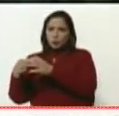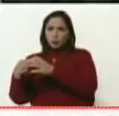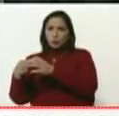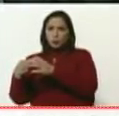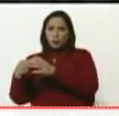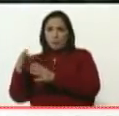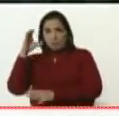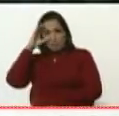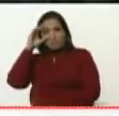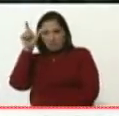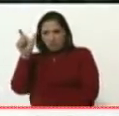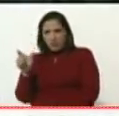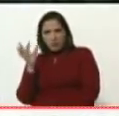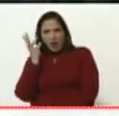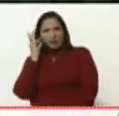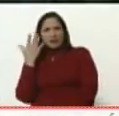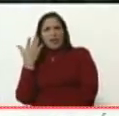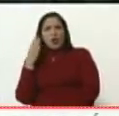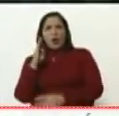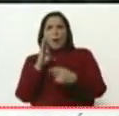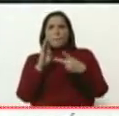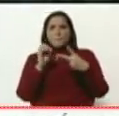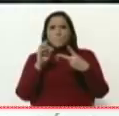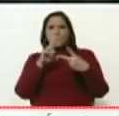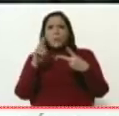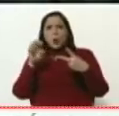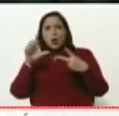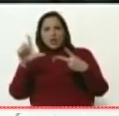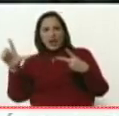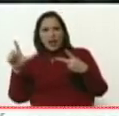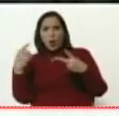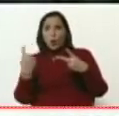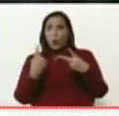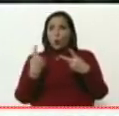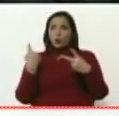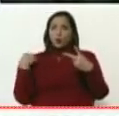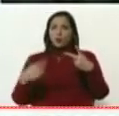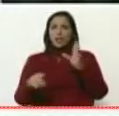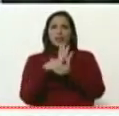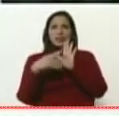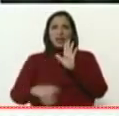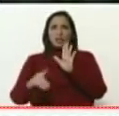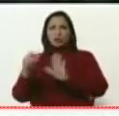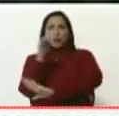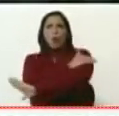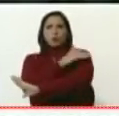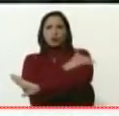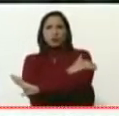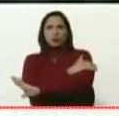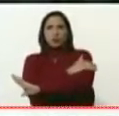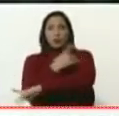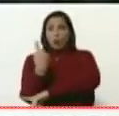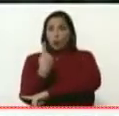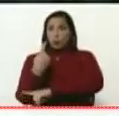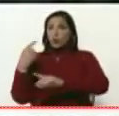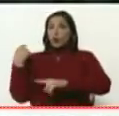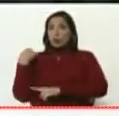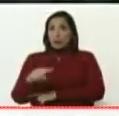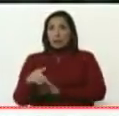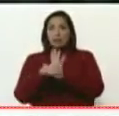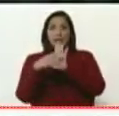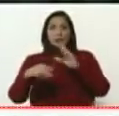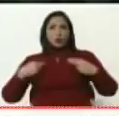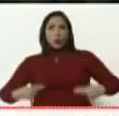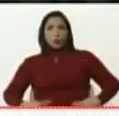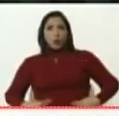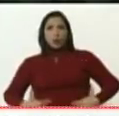Bachelet, señor Borrell, los únicos que tienen derecho son los de la ultraderecha. Los únicos que tienen derechos humanos